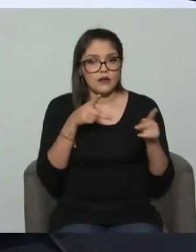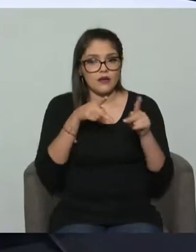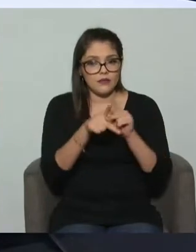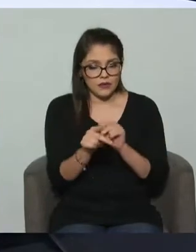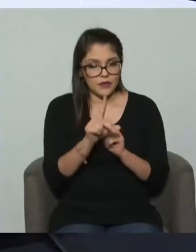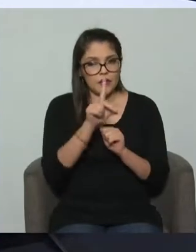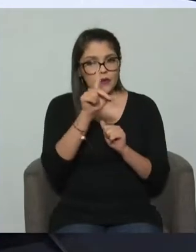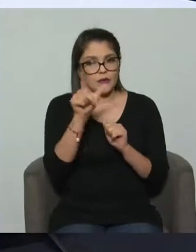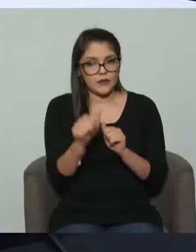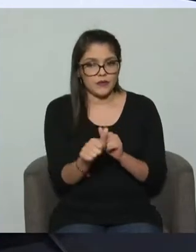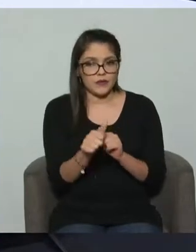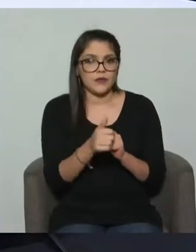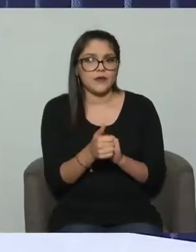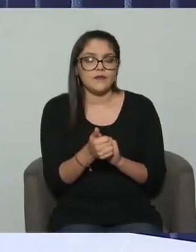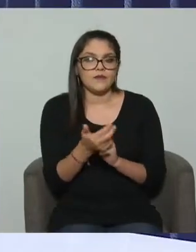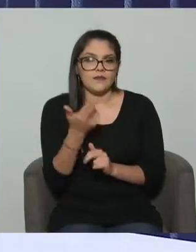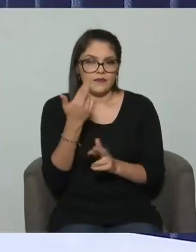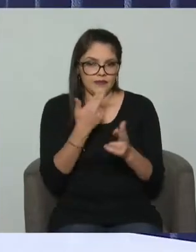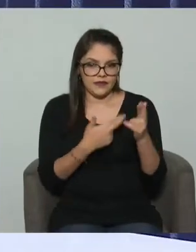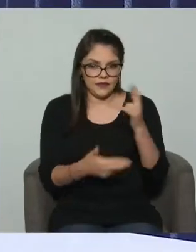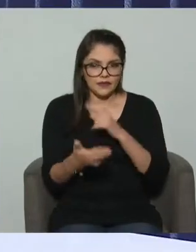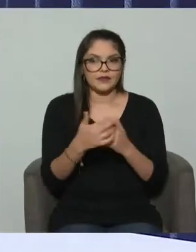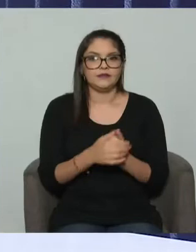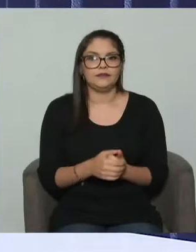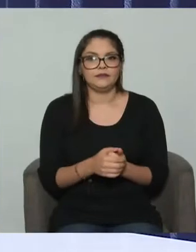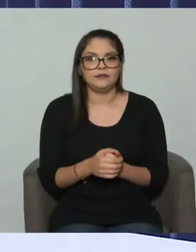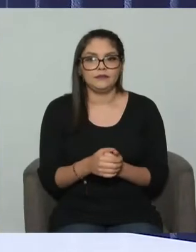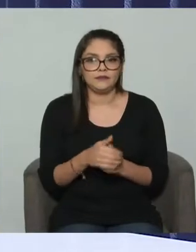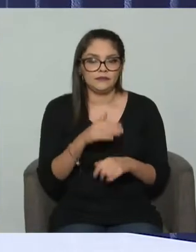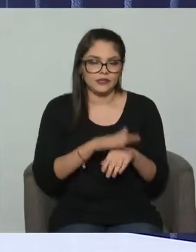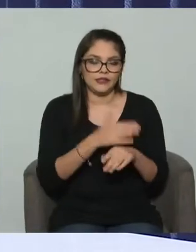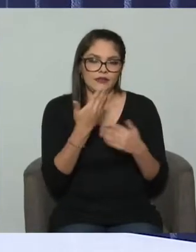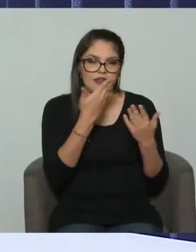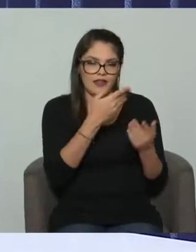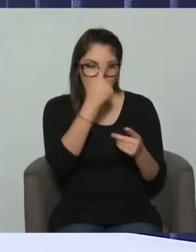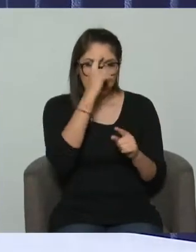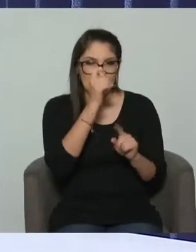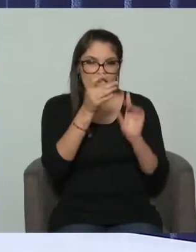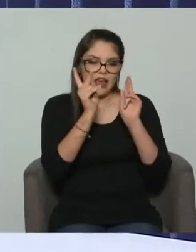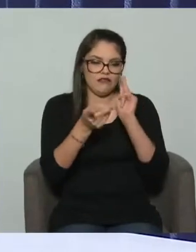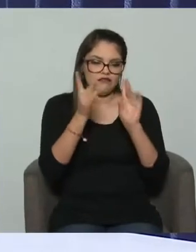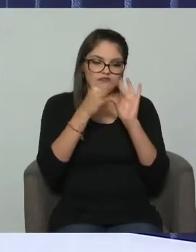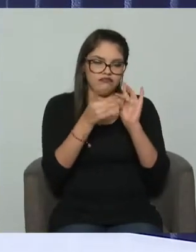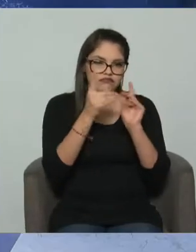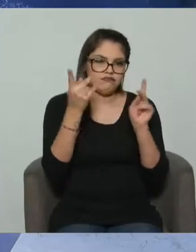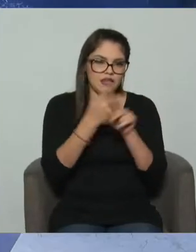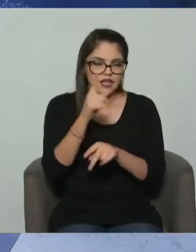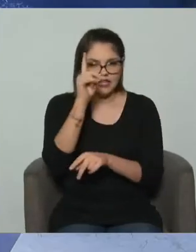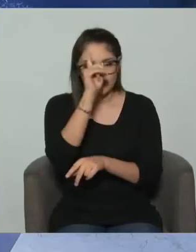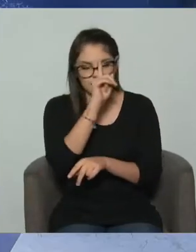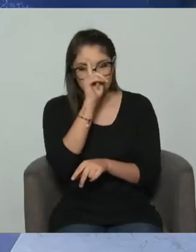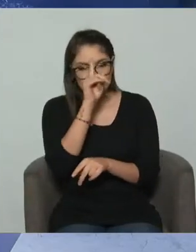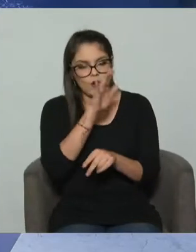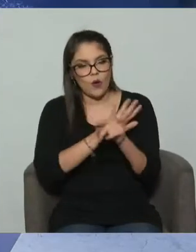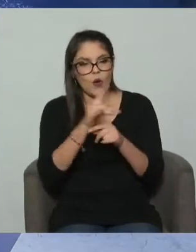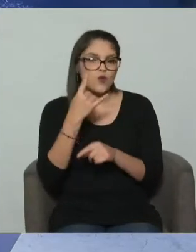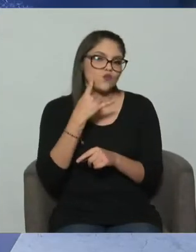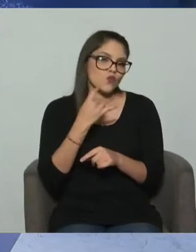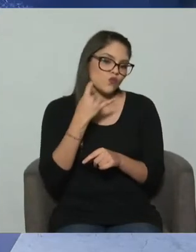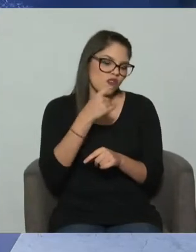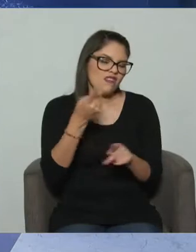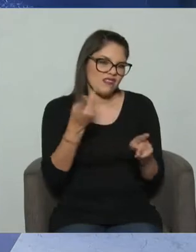esta reflexión? Sí, encantado, y podemos regresar. Y regresamos contigo para que nos hables ahora sí de las recomendaciones y los retos que tienen